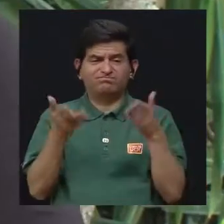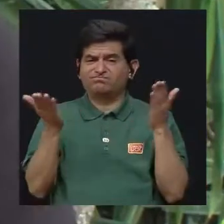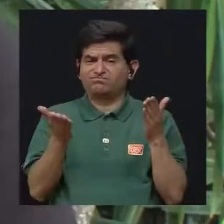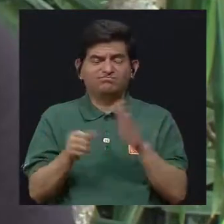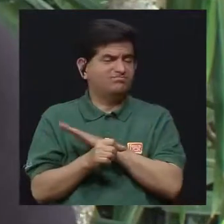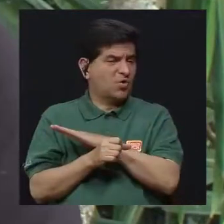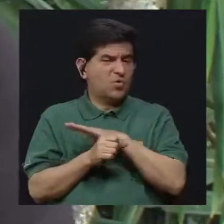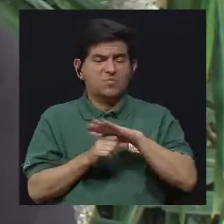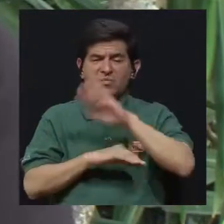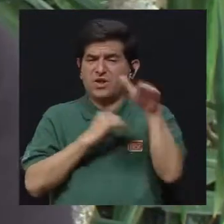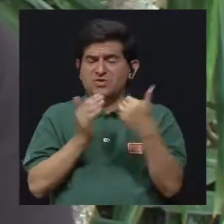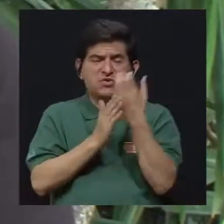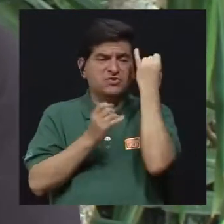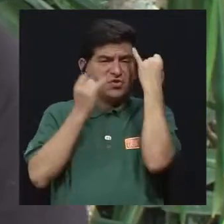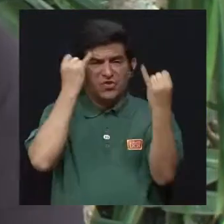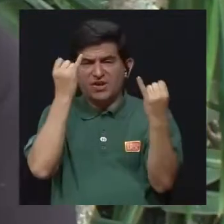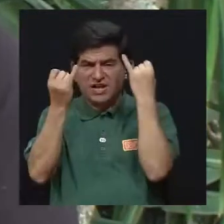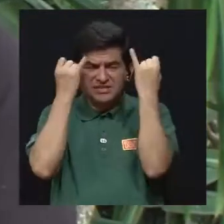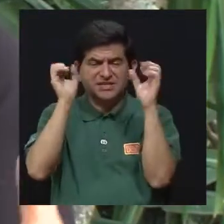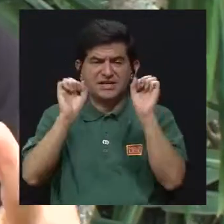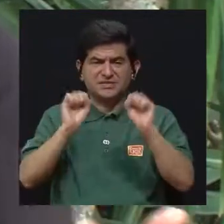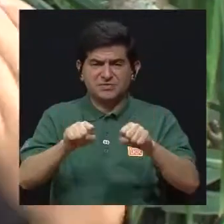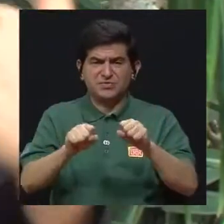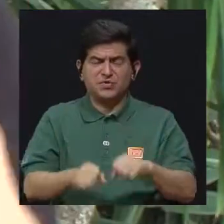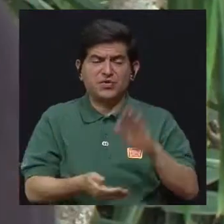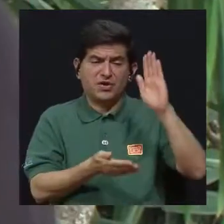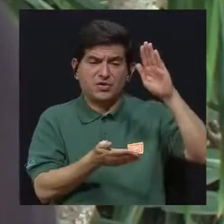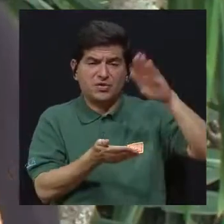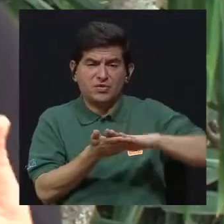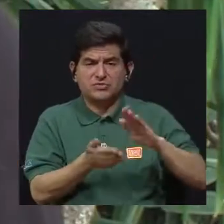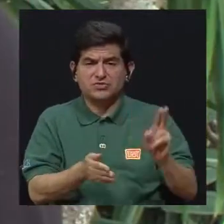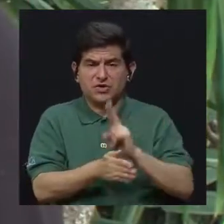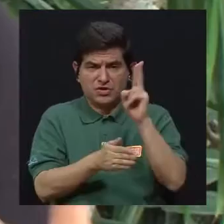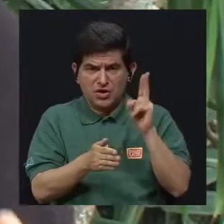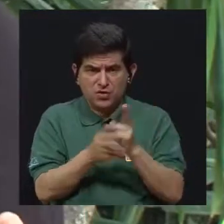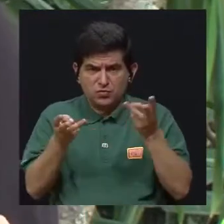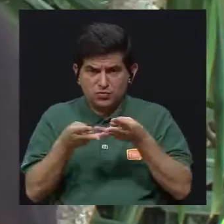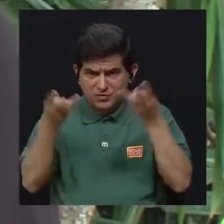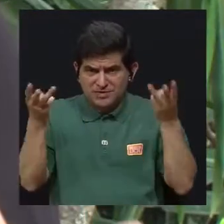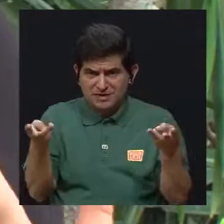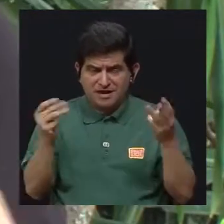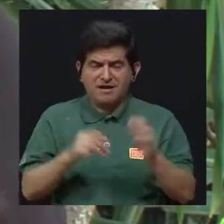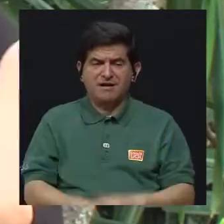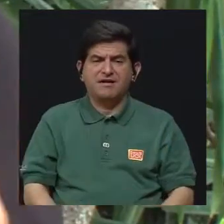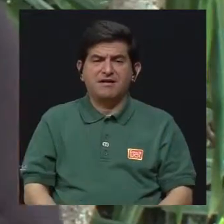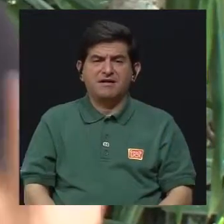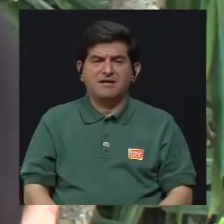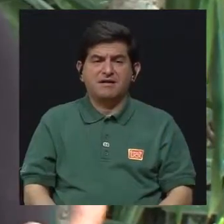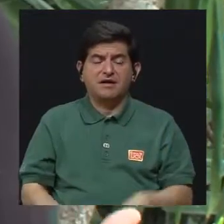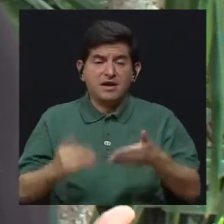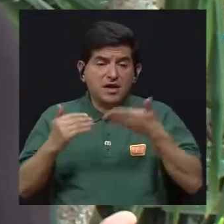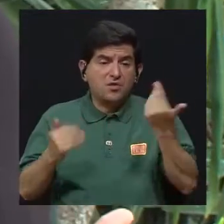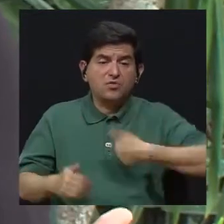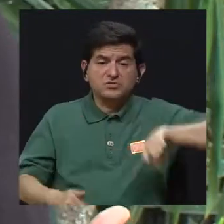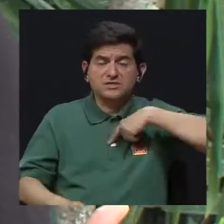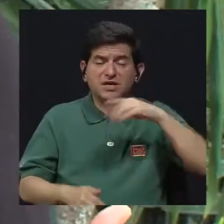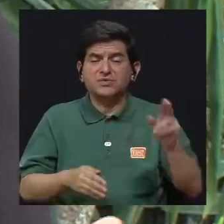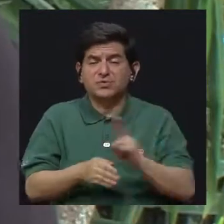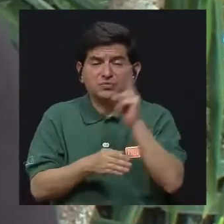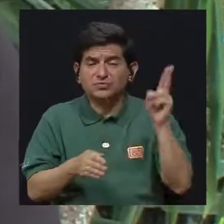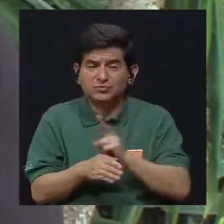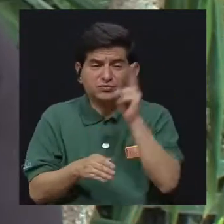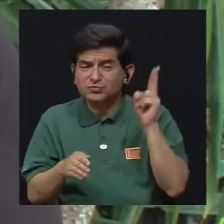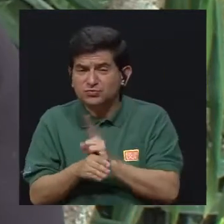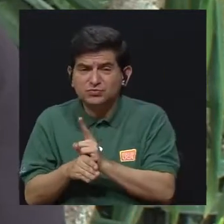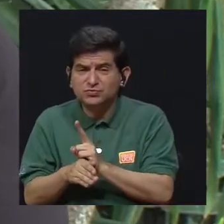desestimularíamos completamente todas las iniciativas, por ejemplo, para reducir la cantidad de residuos, la cantidad de cosas que estamos